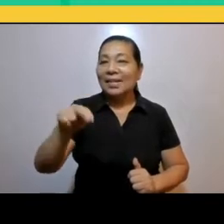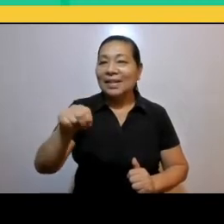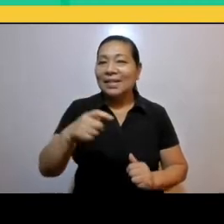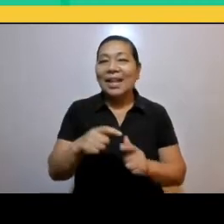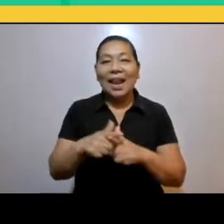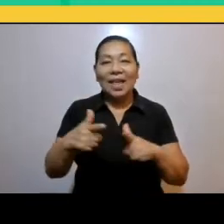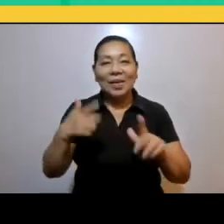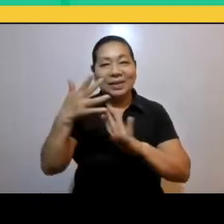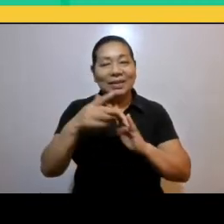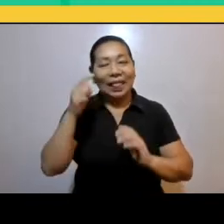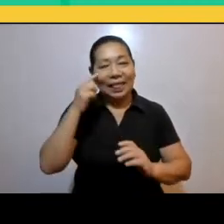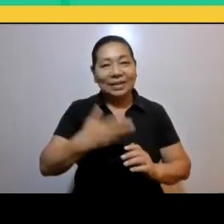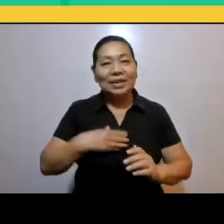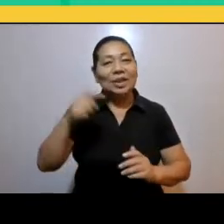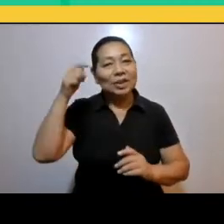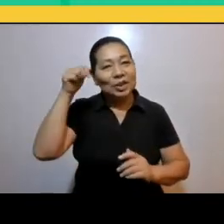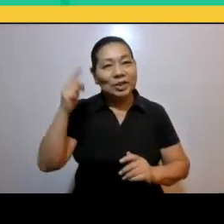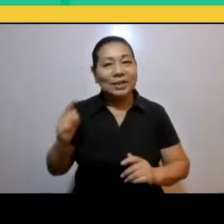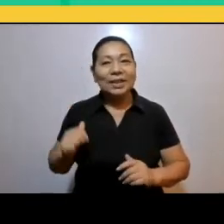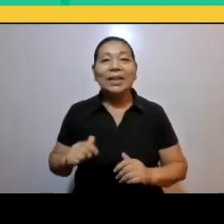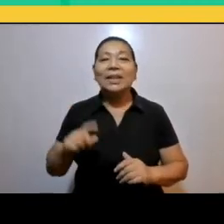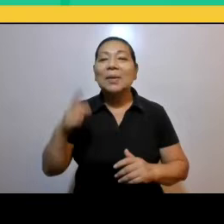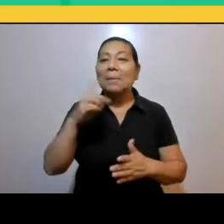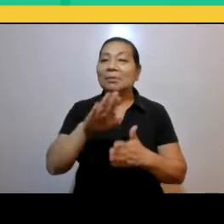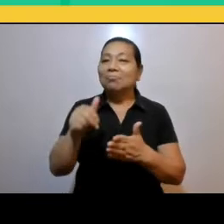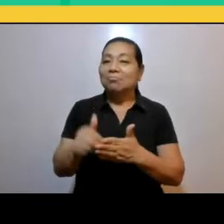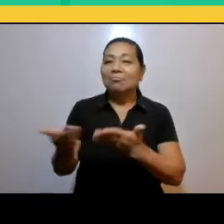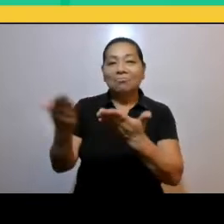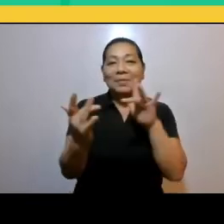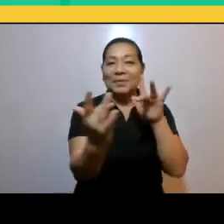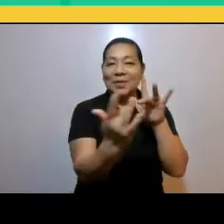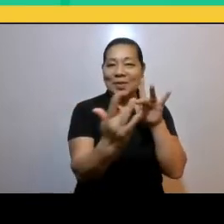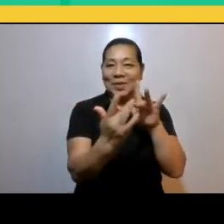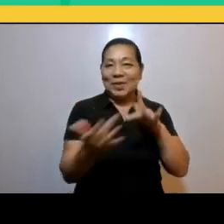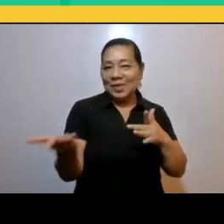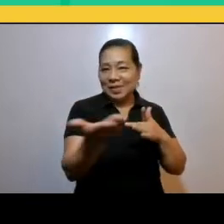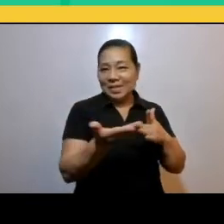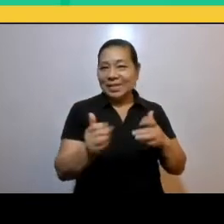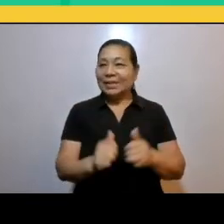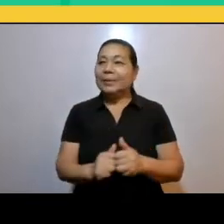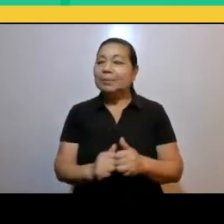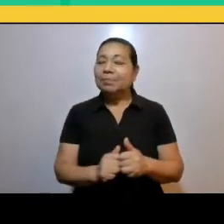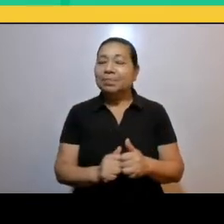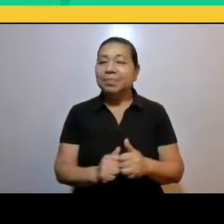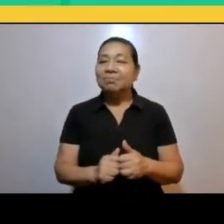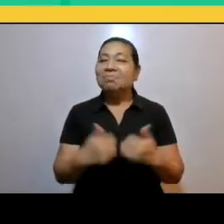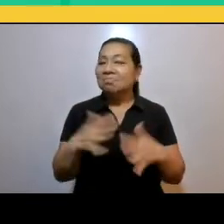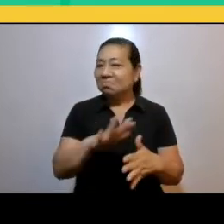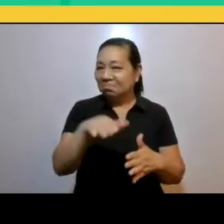señas, Hilda y Jocelyn. Muchas gracias una vez más por conectarse y, como ya